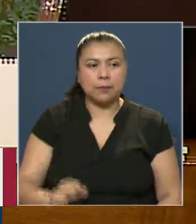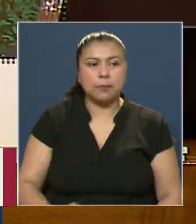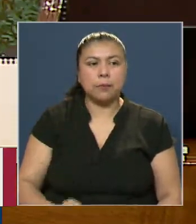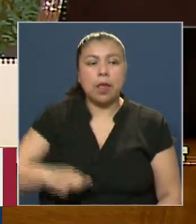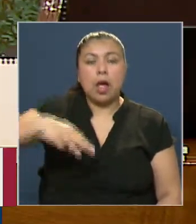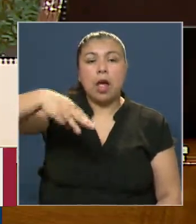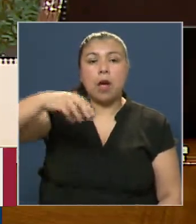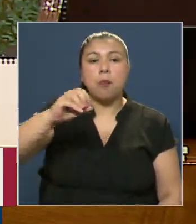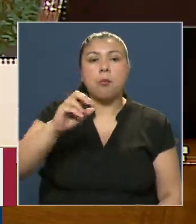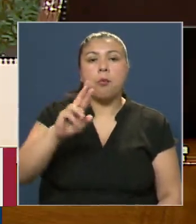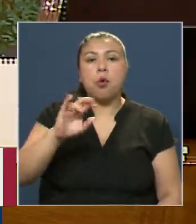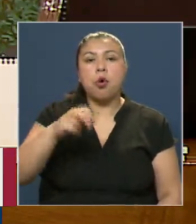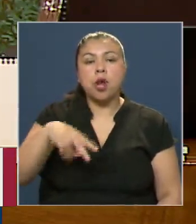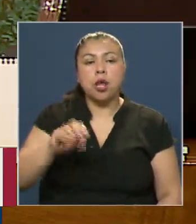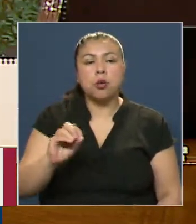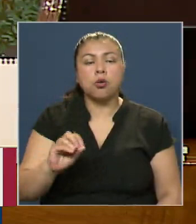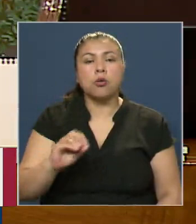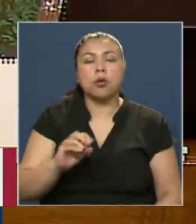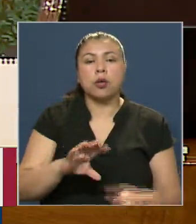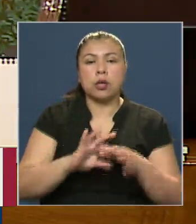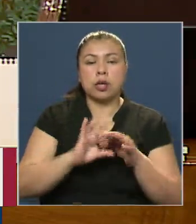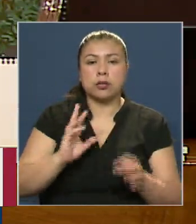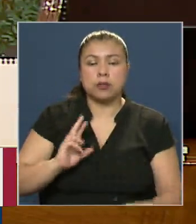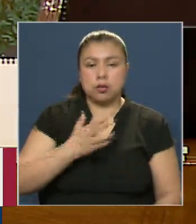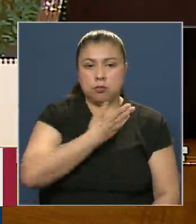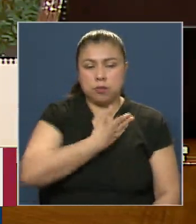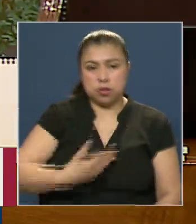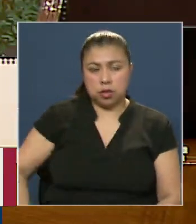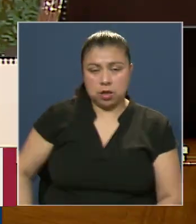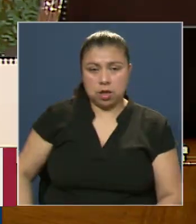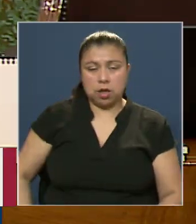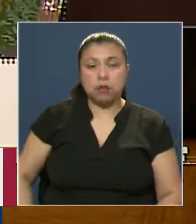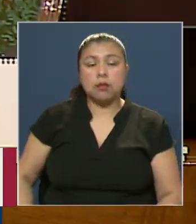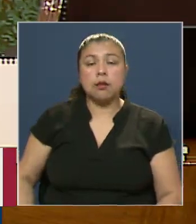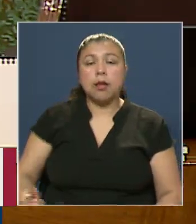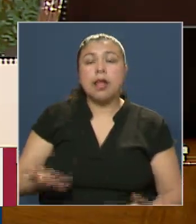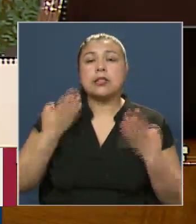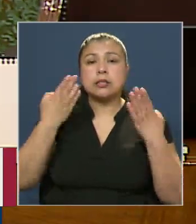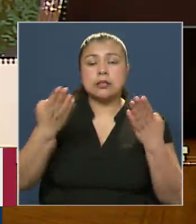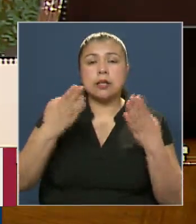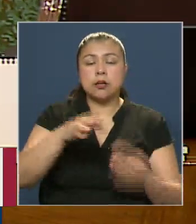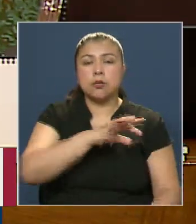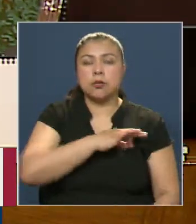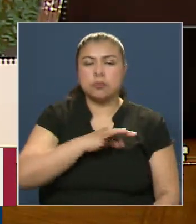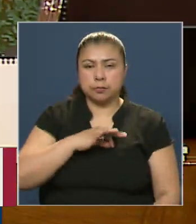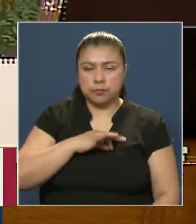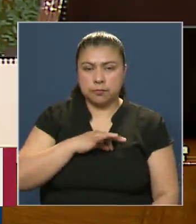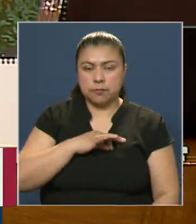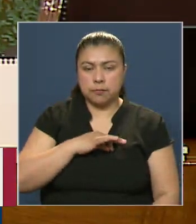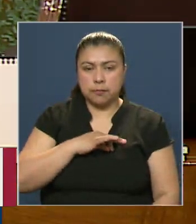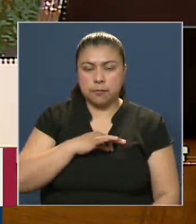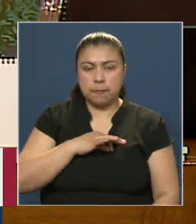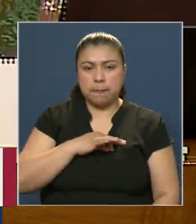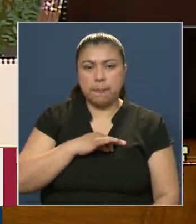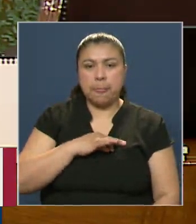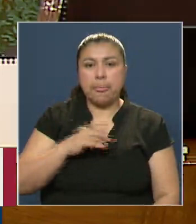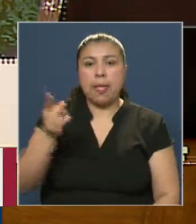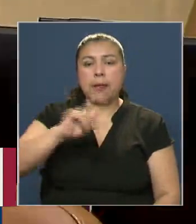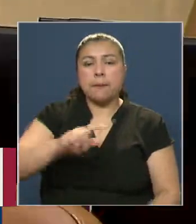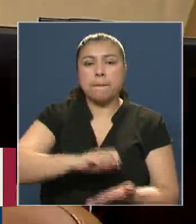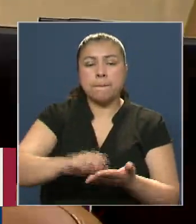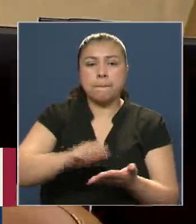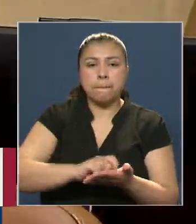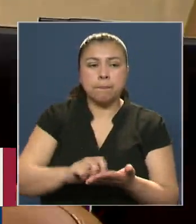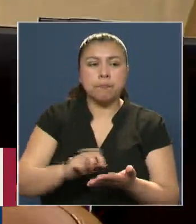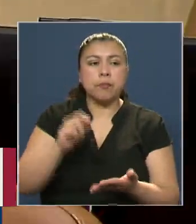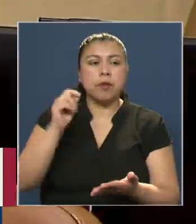Moreno. Muchas gracias, señor presidente. Quisiera saludar a través de su intermedio al señor ministro, al subsecretario y a la